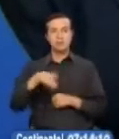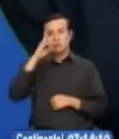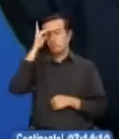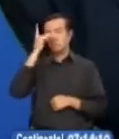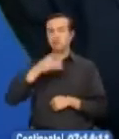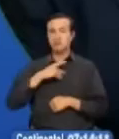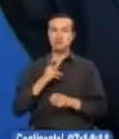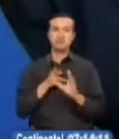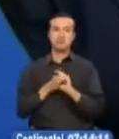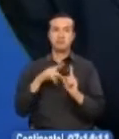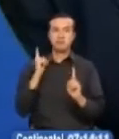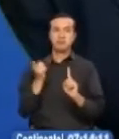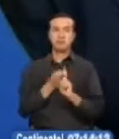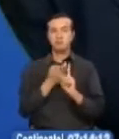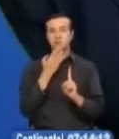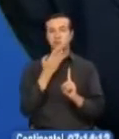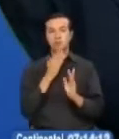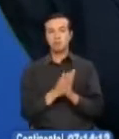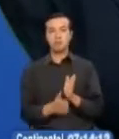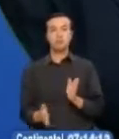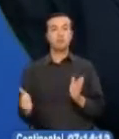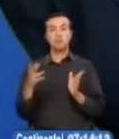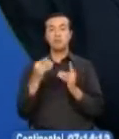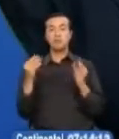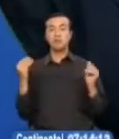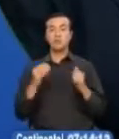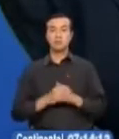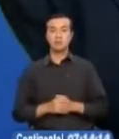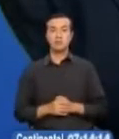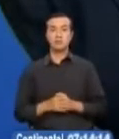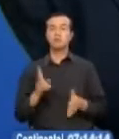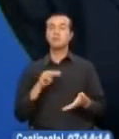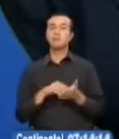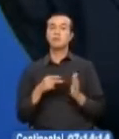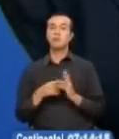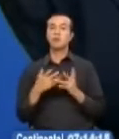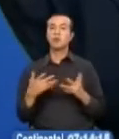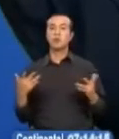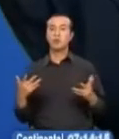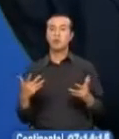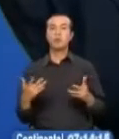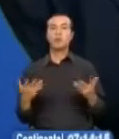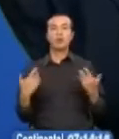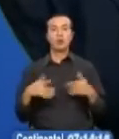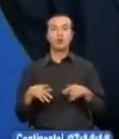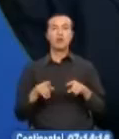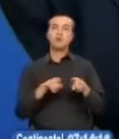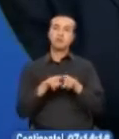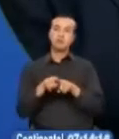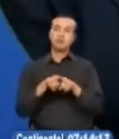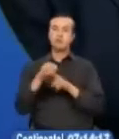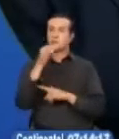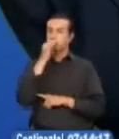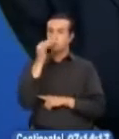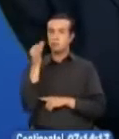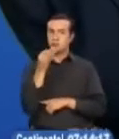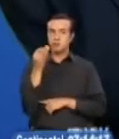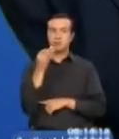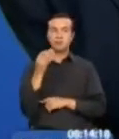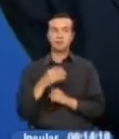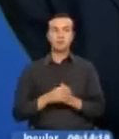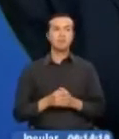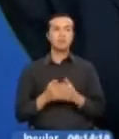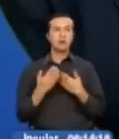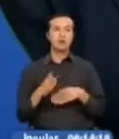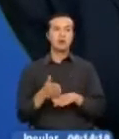participar en primera instancia entonces una amplia concurrencia permitió que se dé una competencia efectiva fruto de lo cual